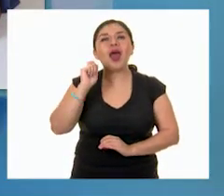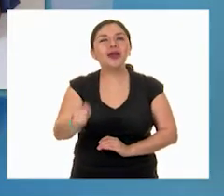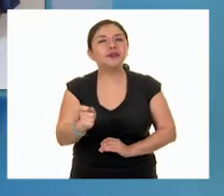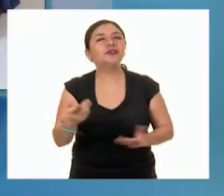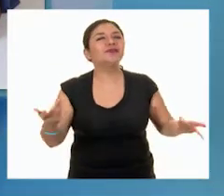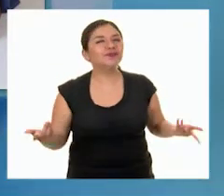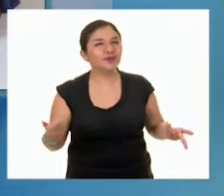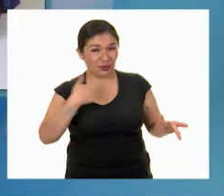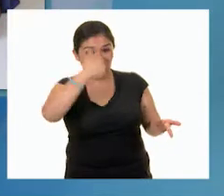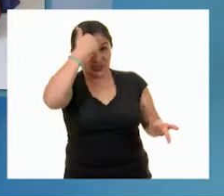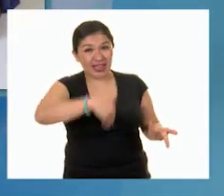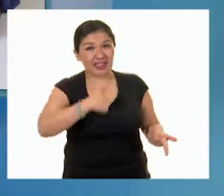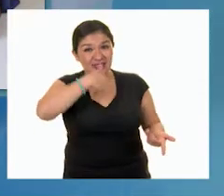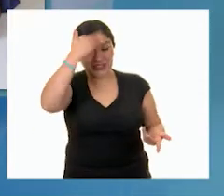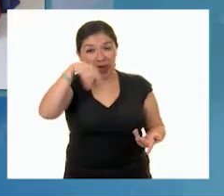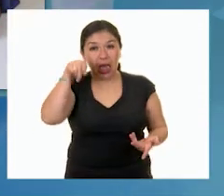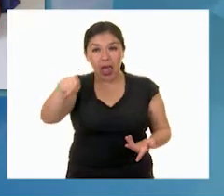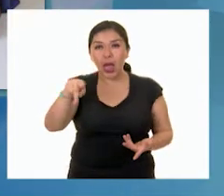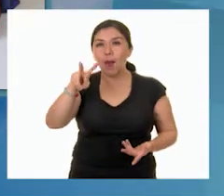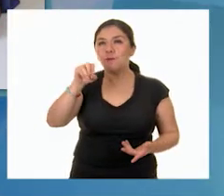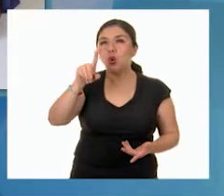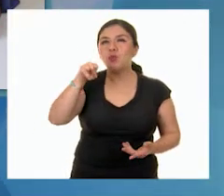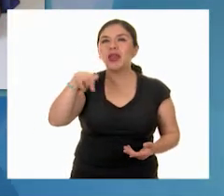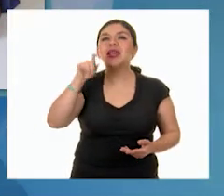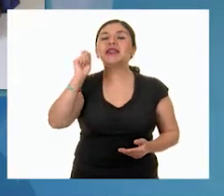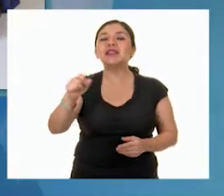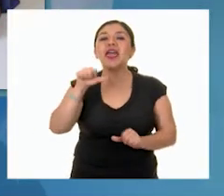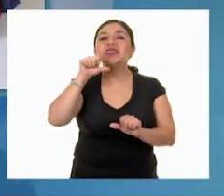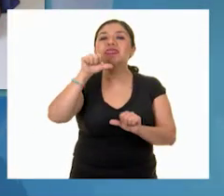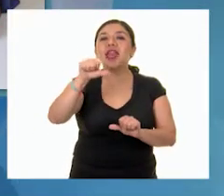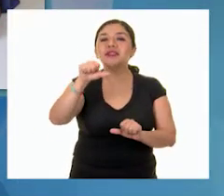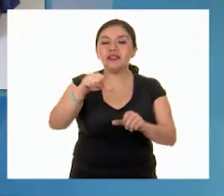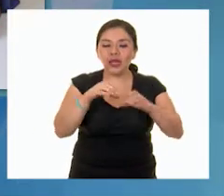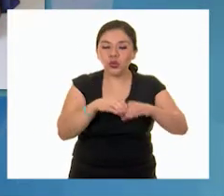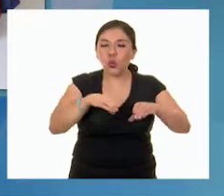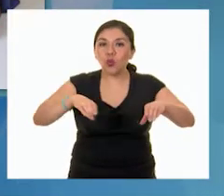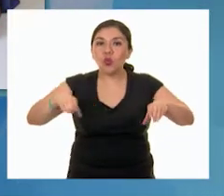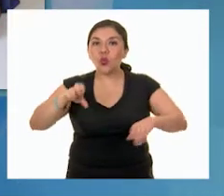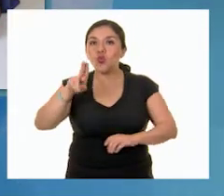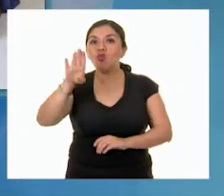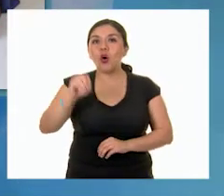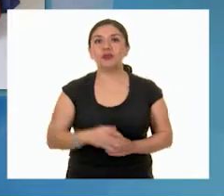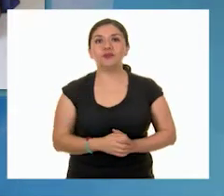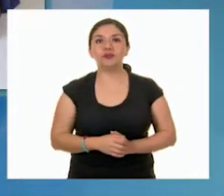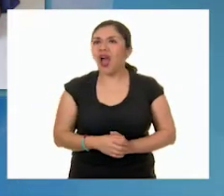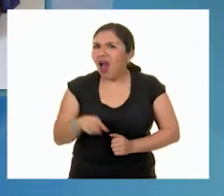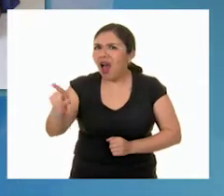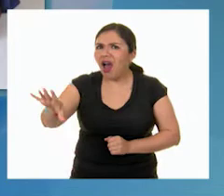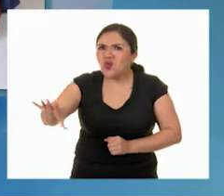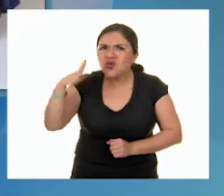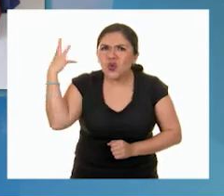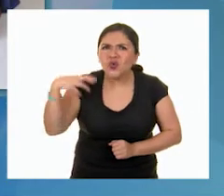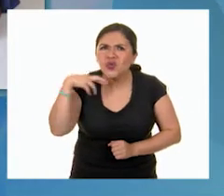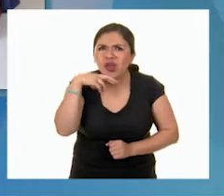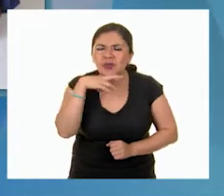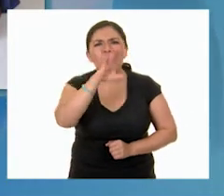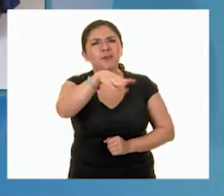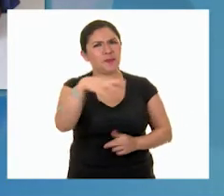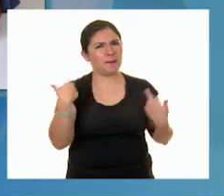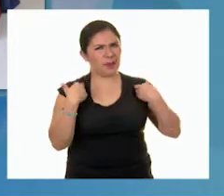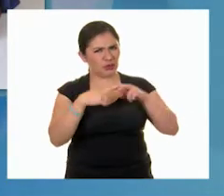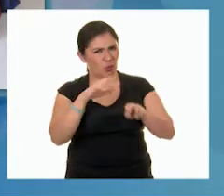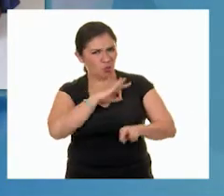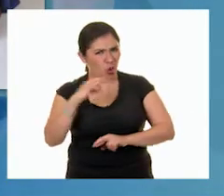sé, maestra, yo sé. ¿Mm? Su volumen es de 16 cubos. ¡Oh! ¡Órale, qué rápida! Maestra, ¿y lo